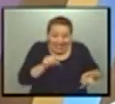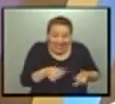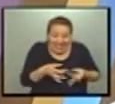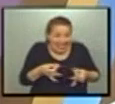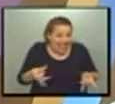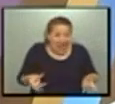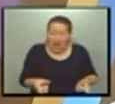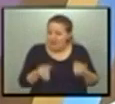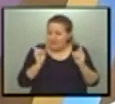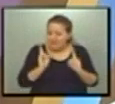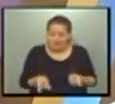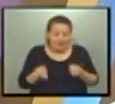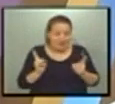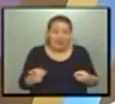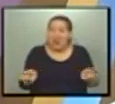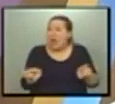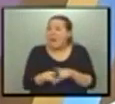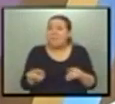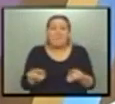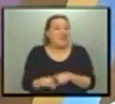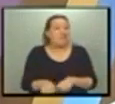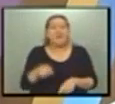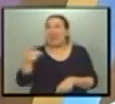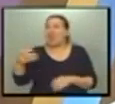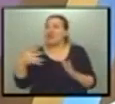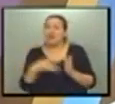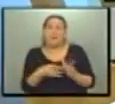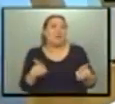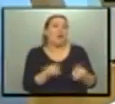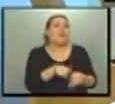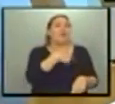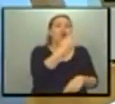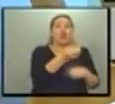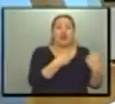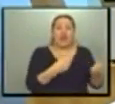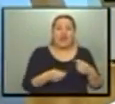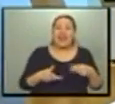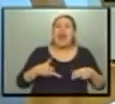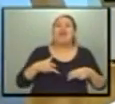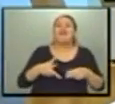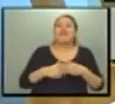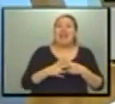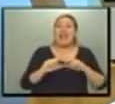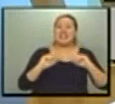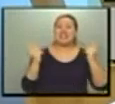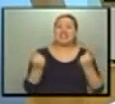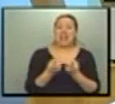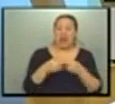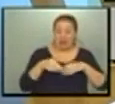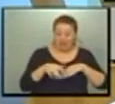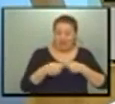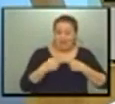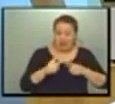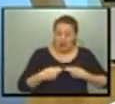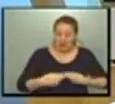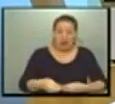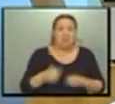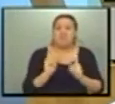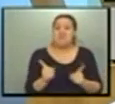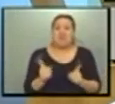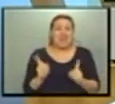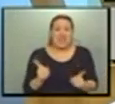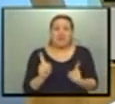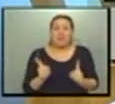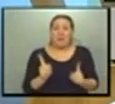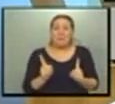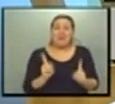es exactamente la misma en todos lados. Y generalmente lados, ¿no? Los talleres donde se confeccionan a veces pueden llegar a ser exactamente los mismos. Sí.